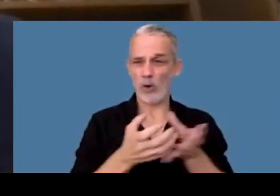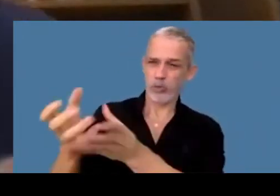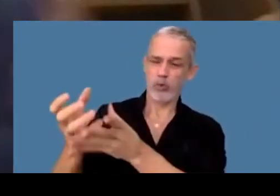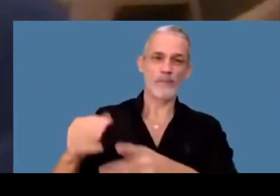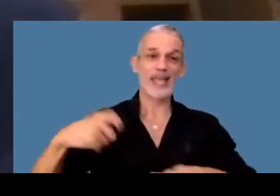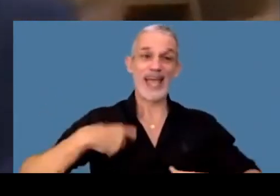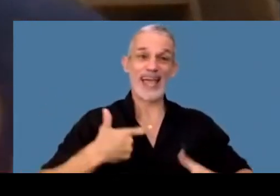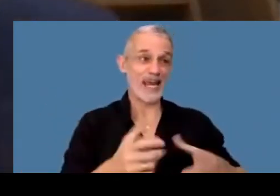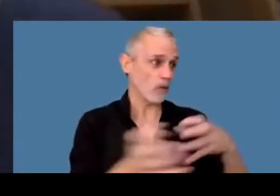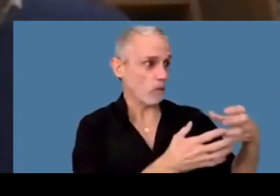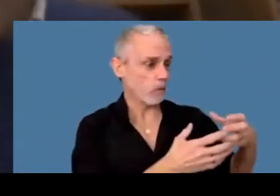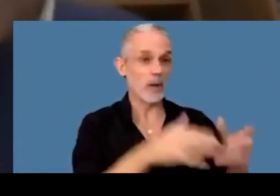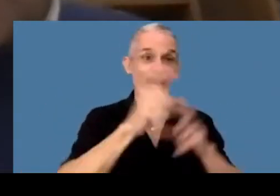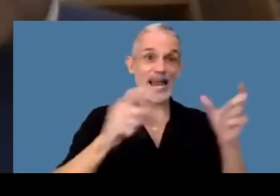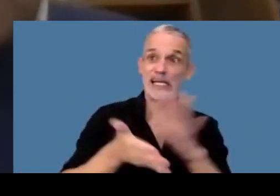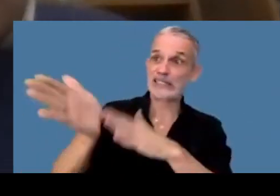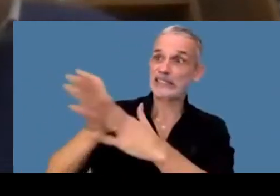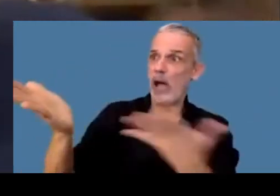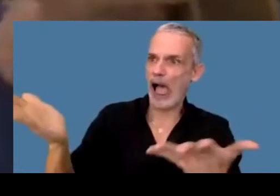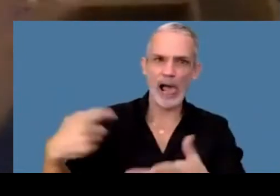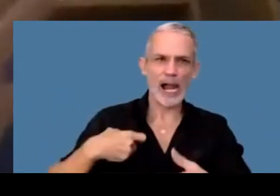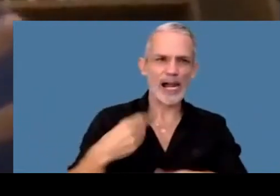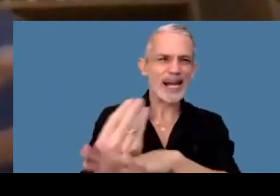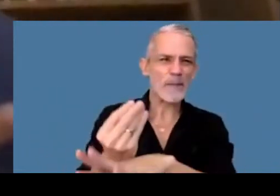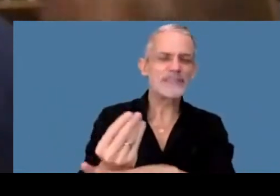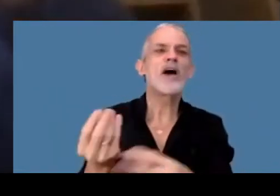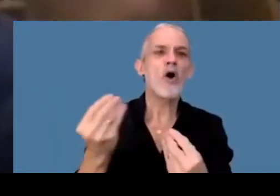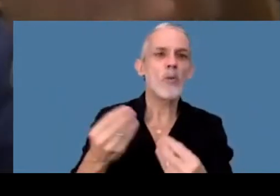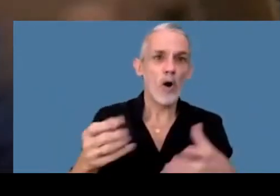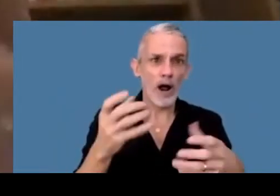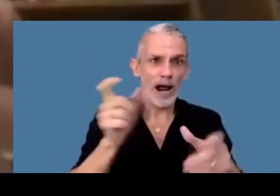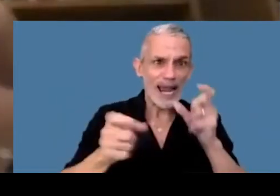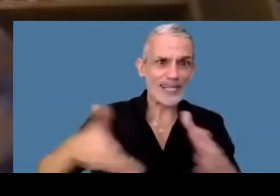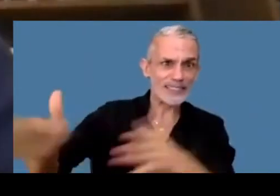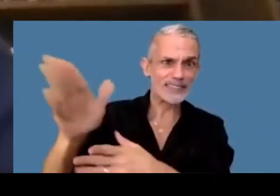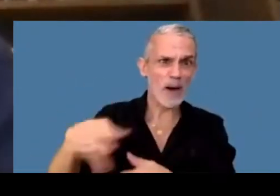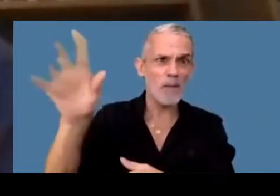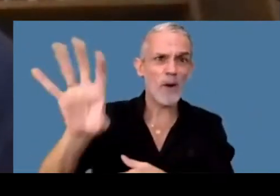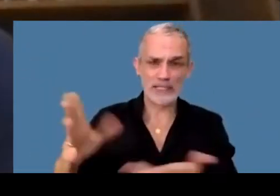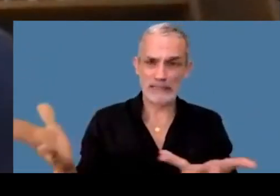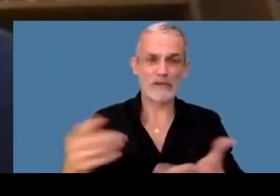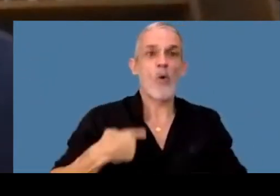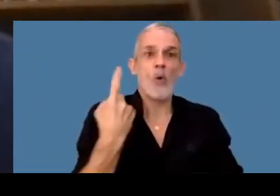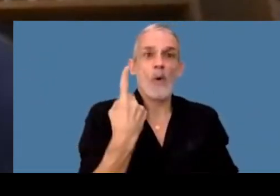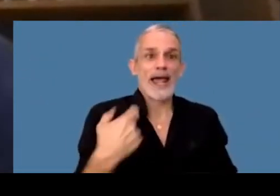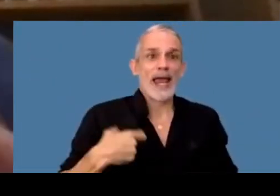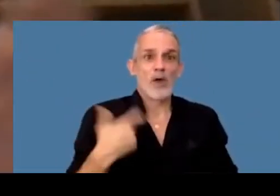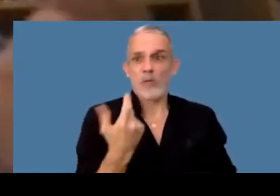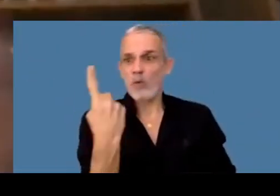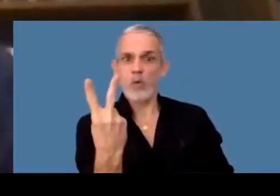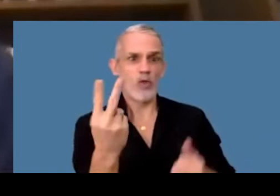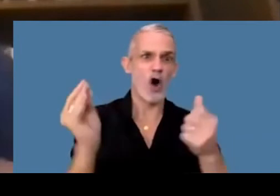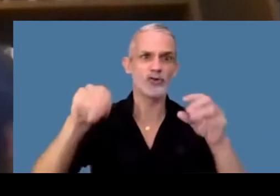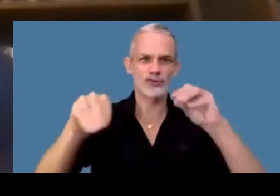iban porque se iba la gente y no se perdía esa representación. Entonces, capaz que en un lugar donde había un gremio, aparecieron 2 más.